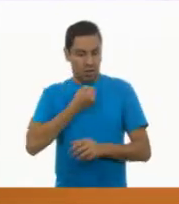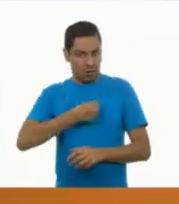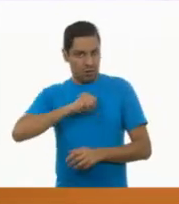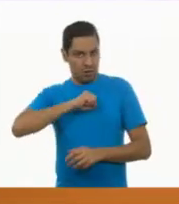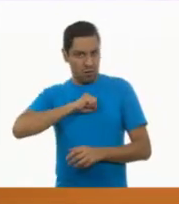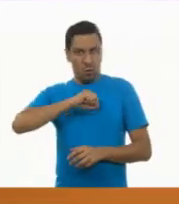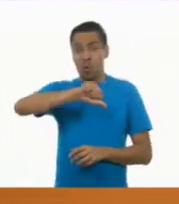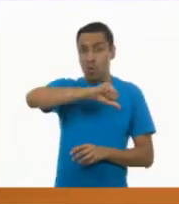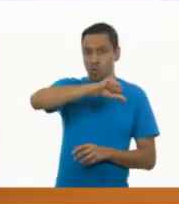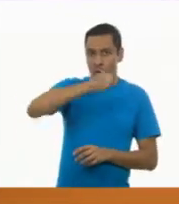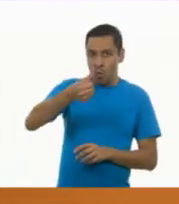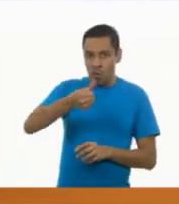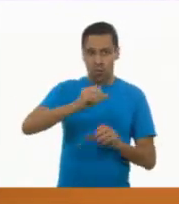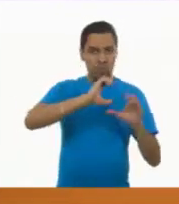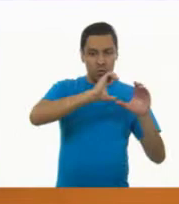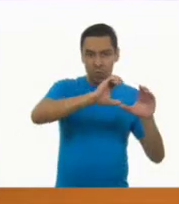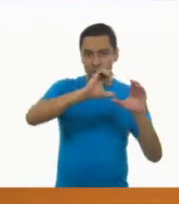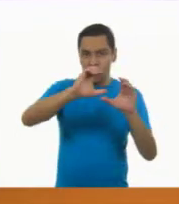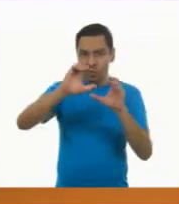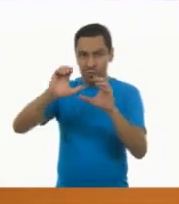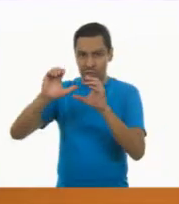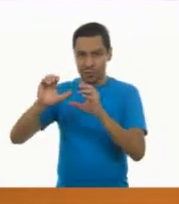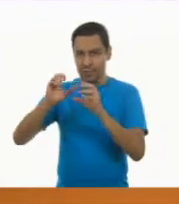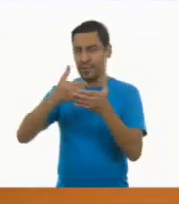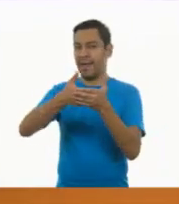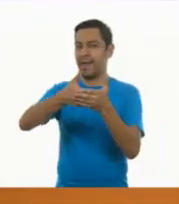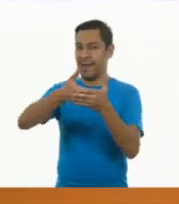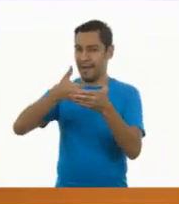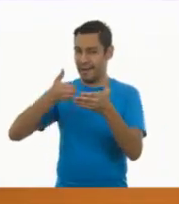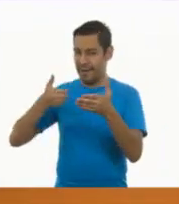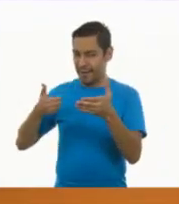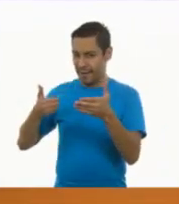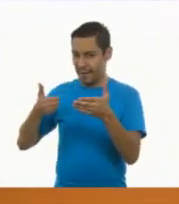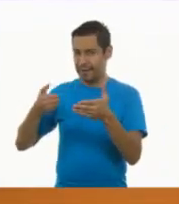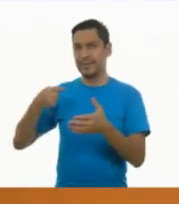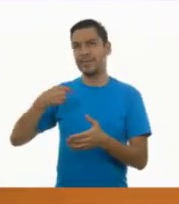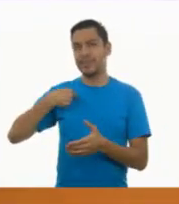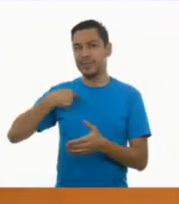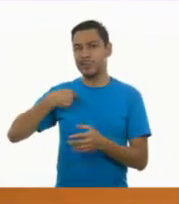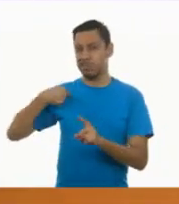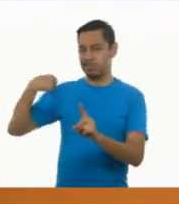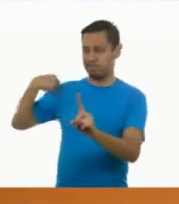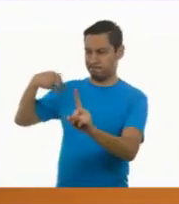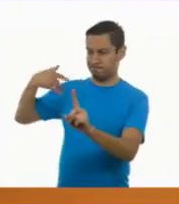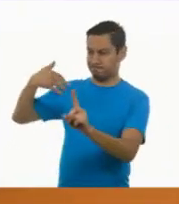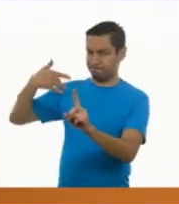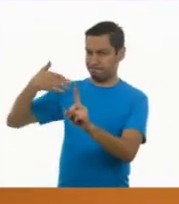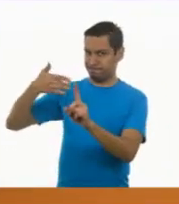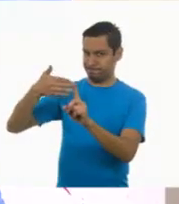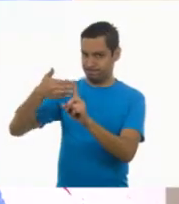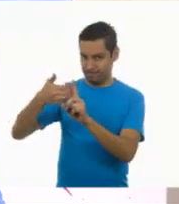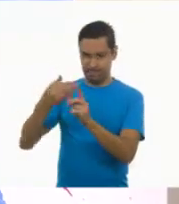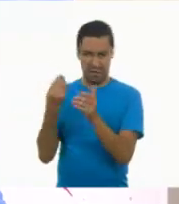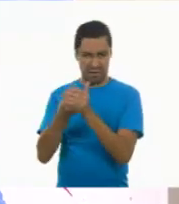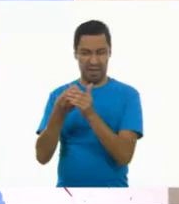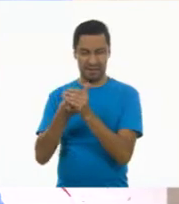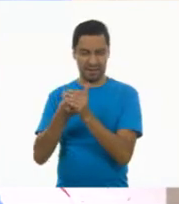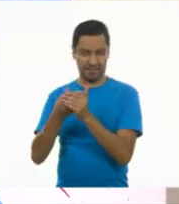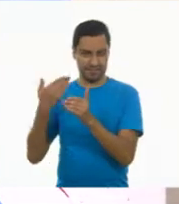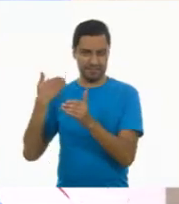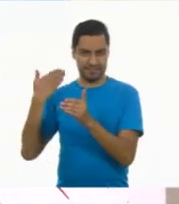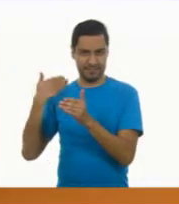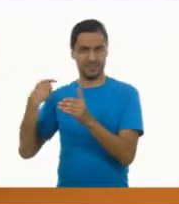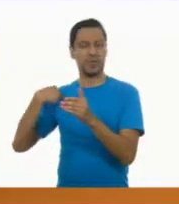cuidar a los demás. Pero antes, me gustaría mucho recapitular con ustedes y con las niñas y niños que nos